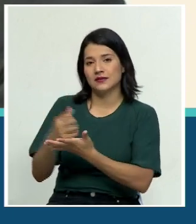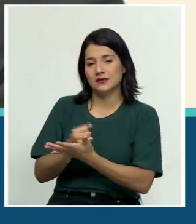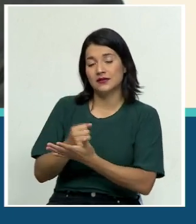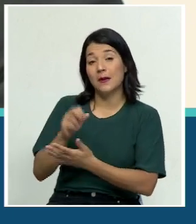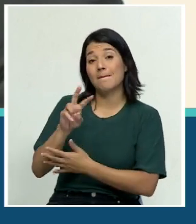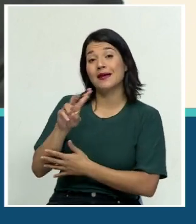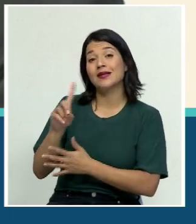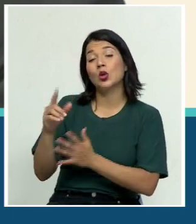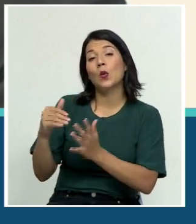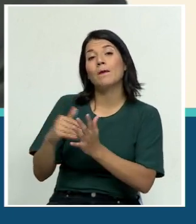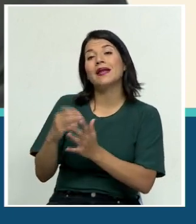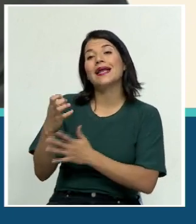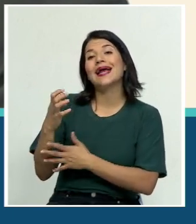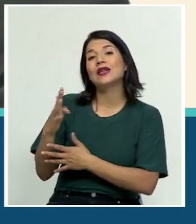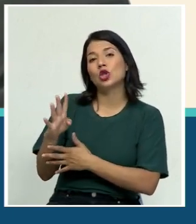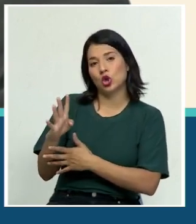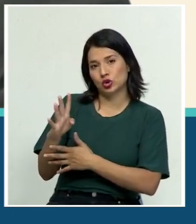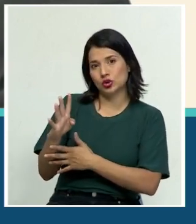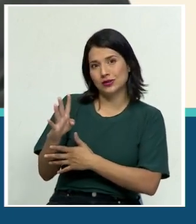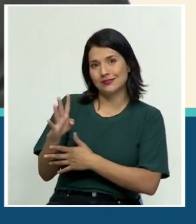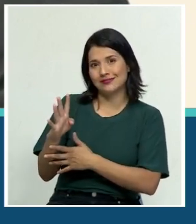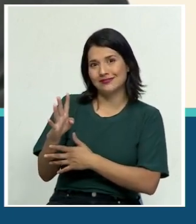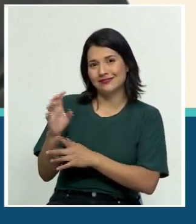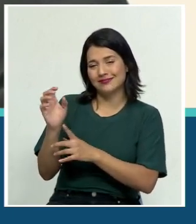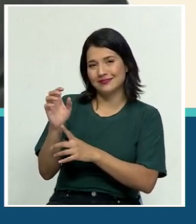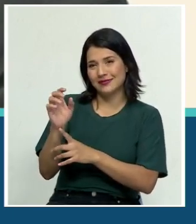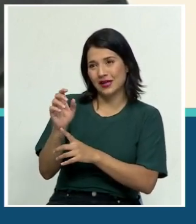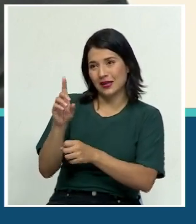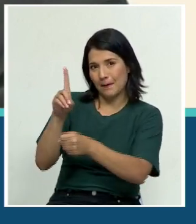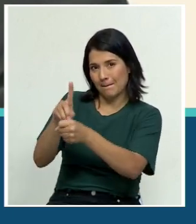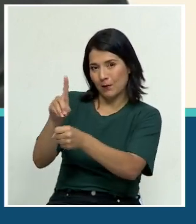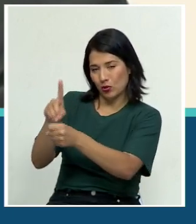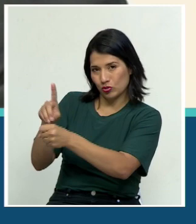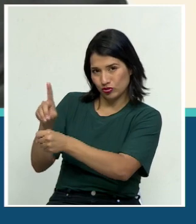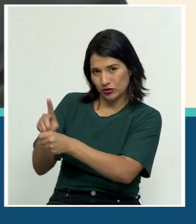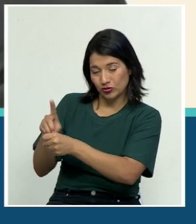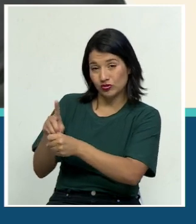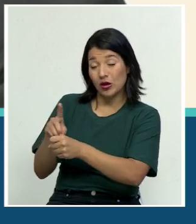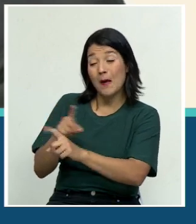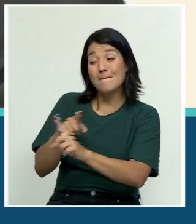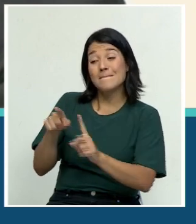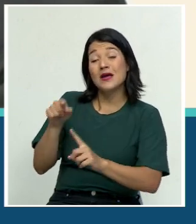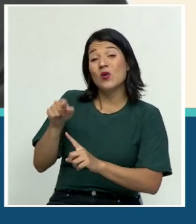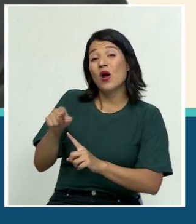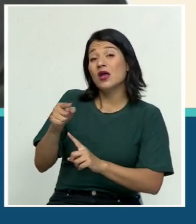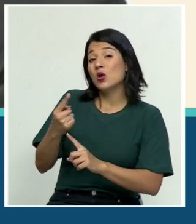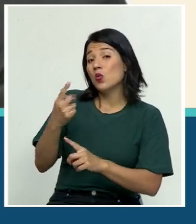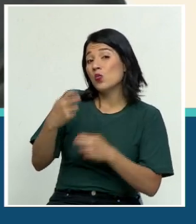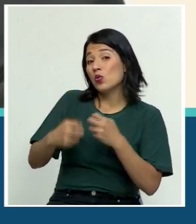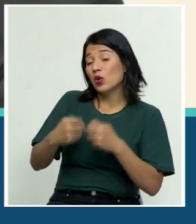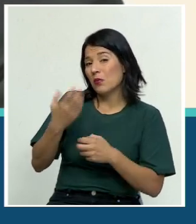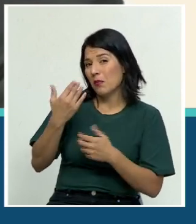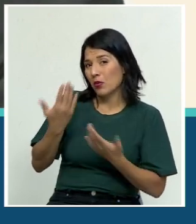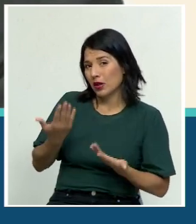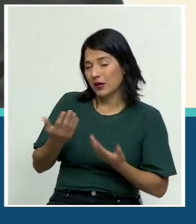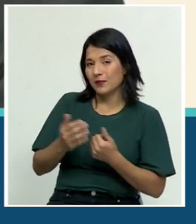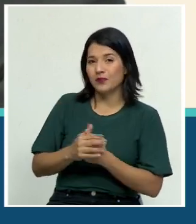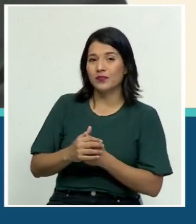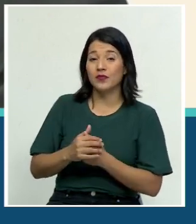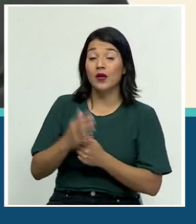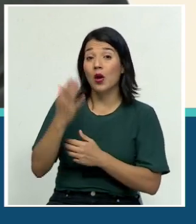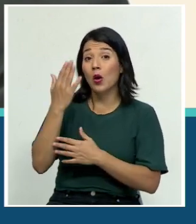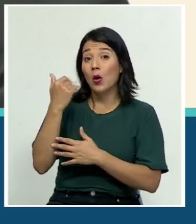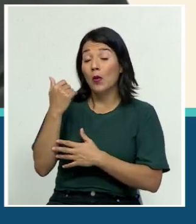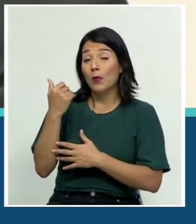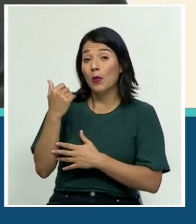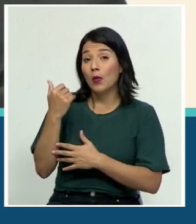21.014 casos, que también nos encontramos con la inconveniencia de que puede ser un monto exiguo, que si se